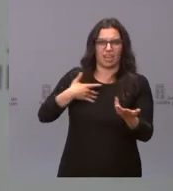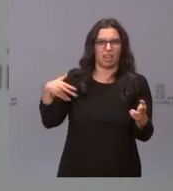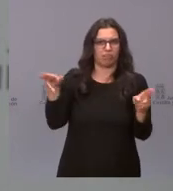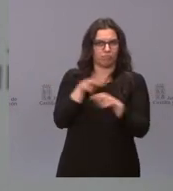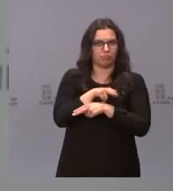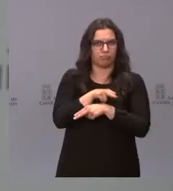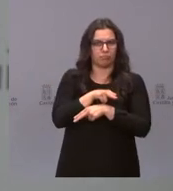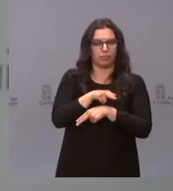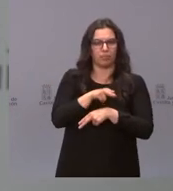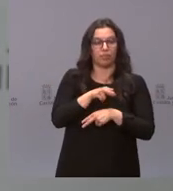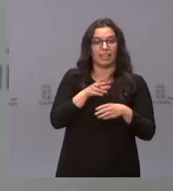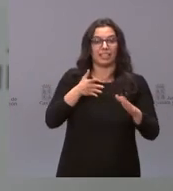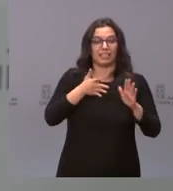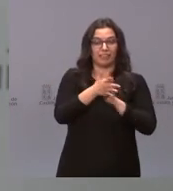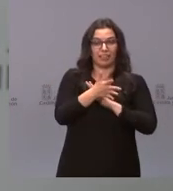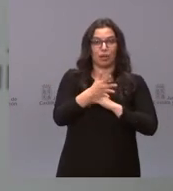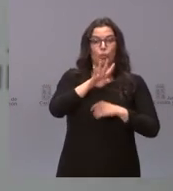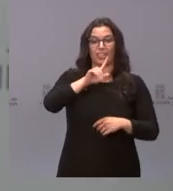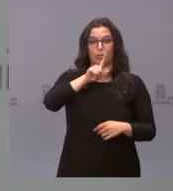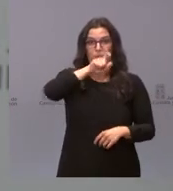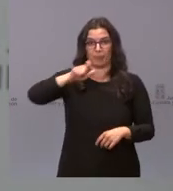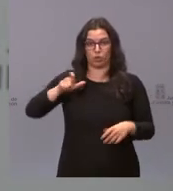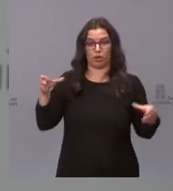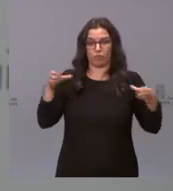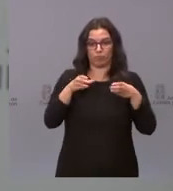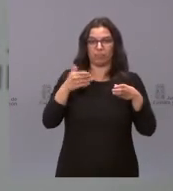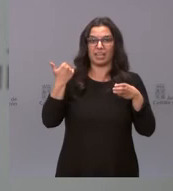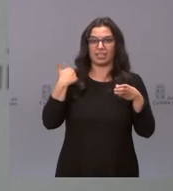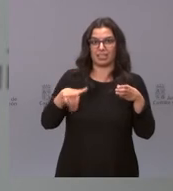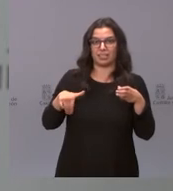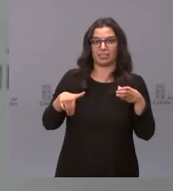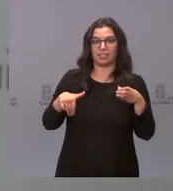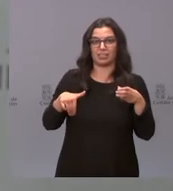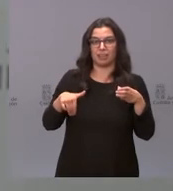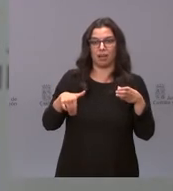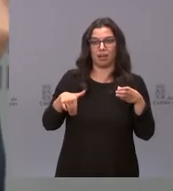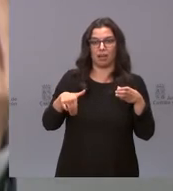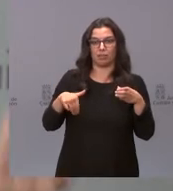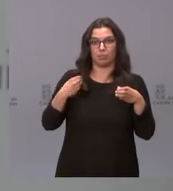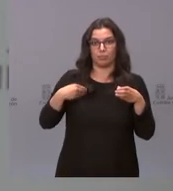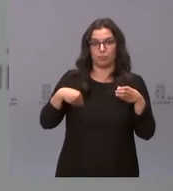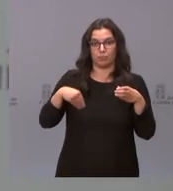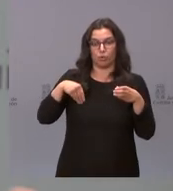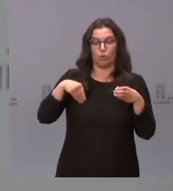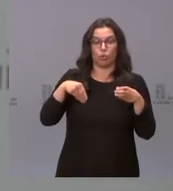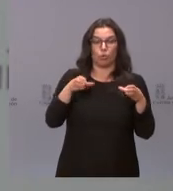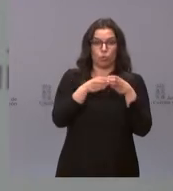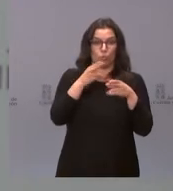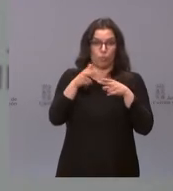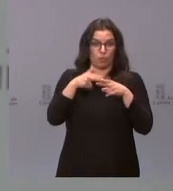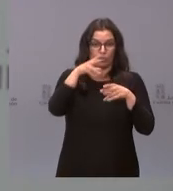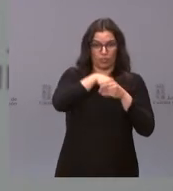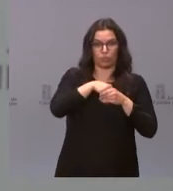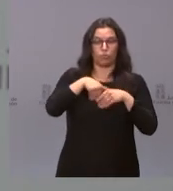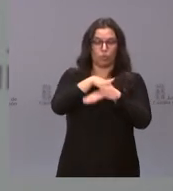es decir las 41 personas que ya rechazamos la enmienda a la totalidad y que respaldamos en el trámite